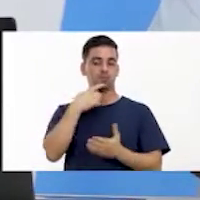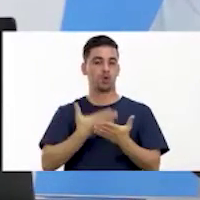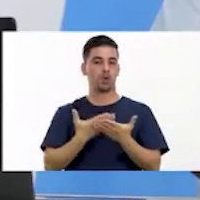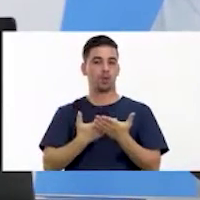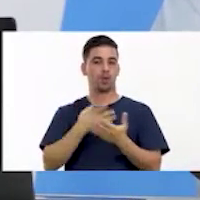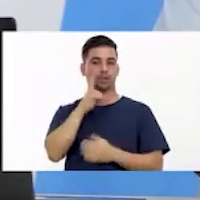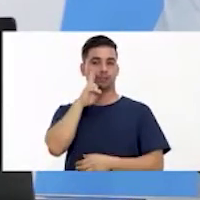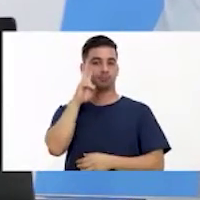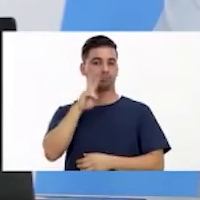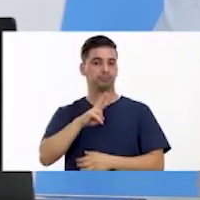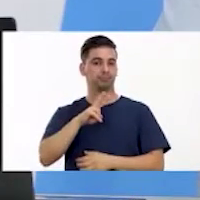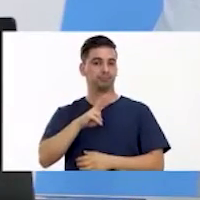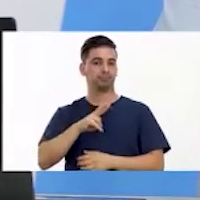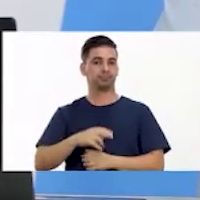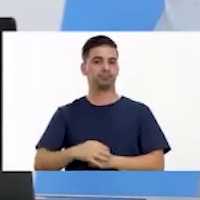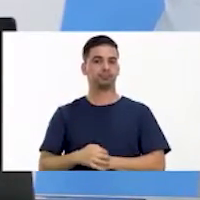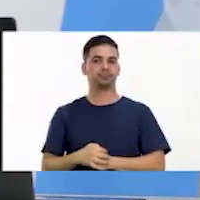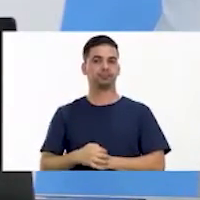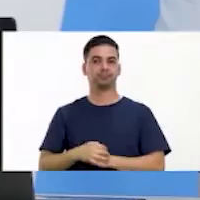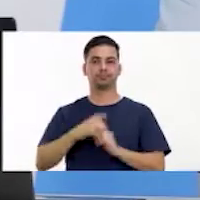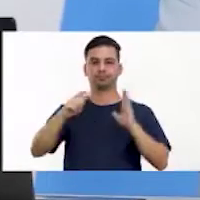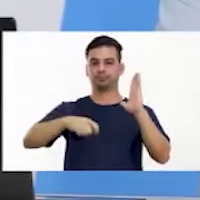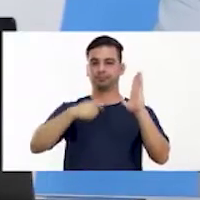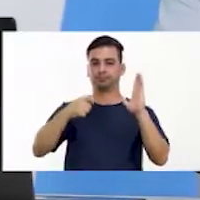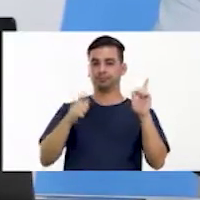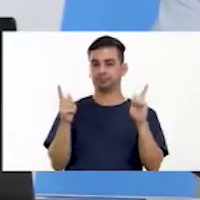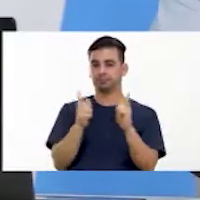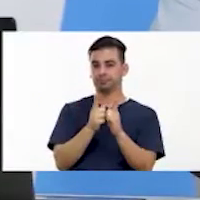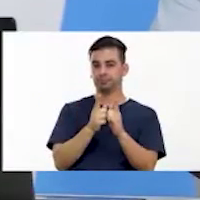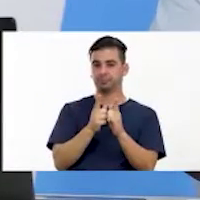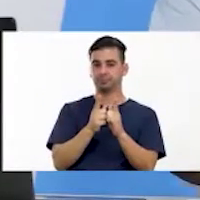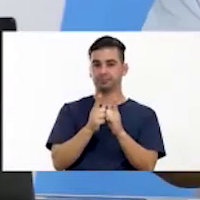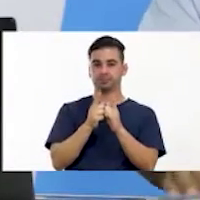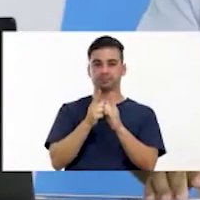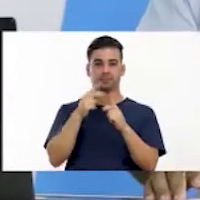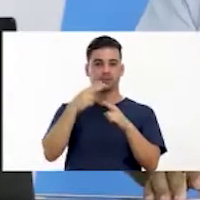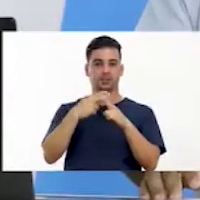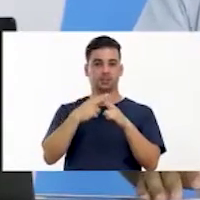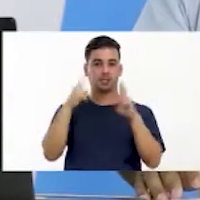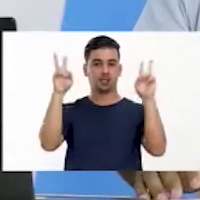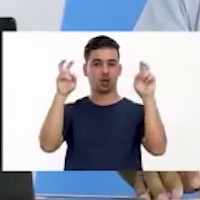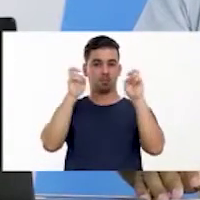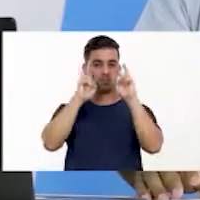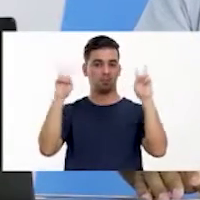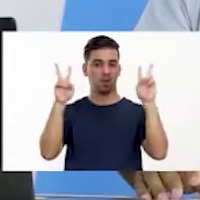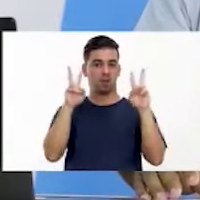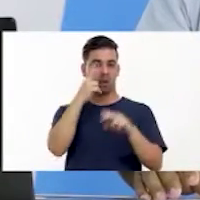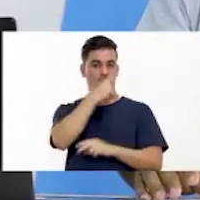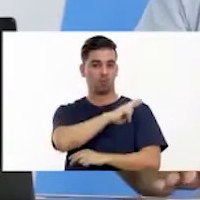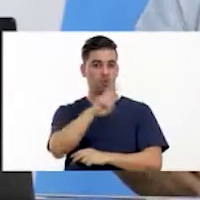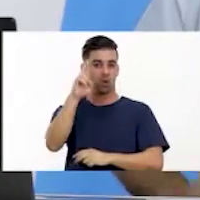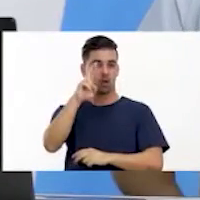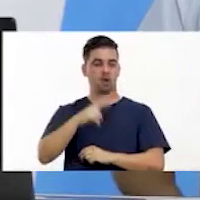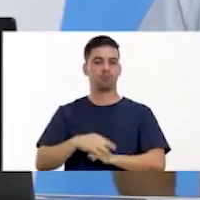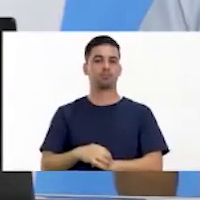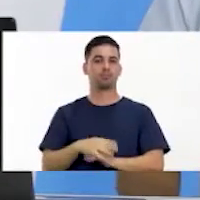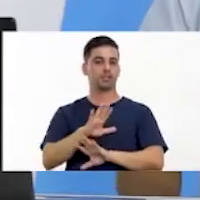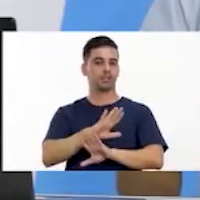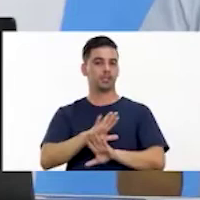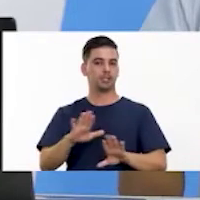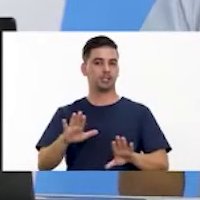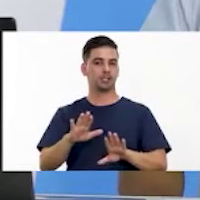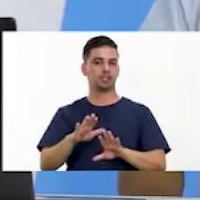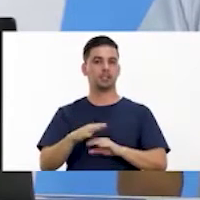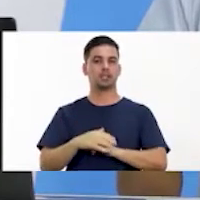Les propongo que veamos el siguiente fragmento del documental Viva la República, que ya hemos estado